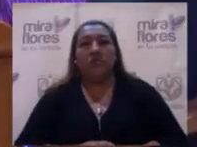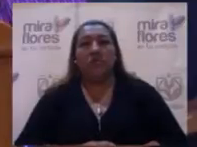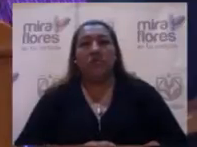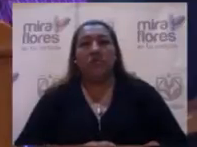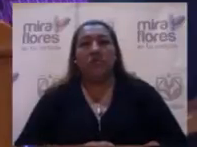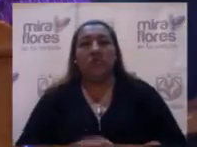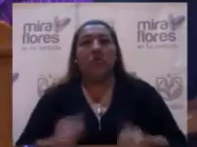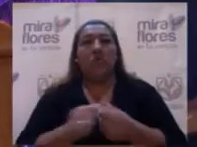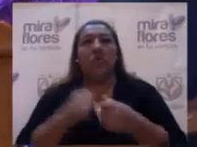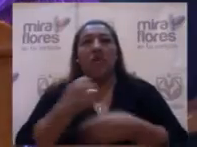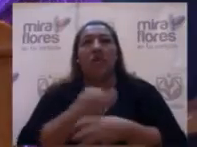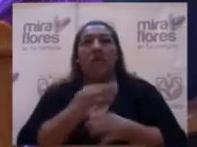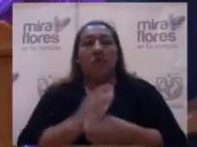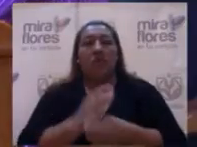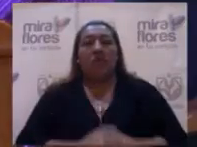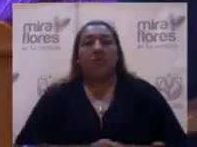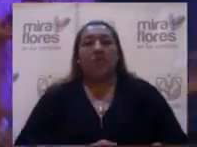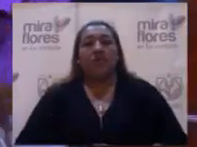este dinero. Gracias.